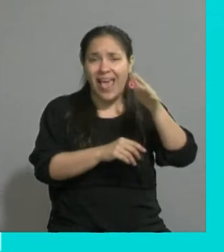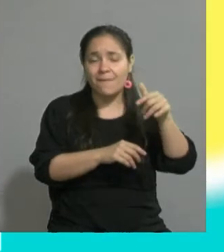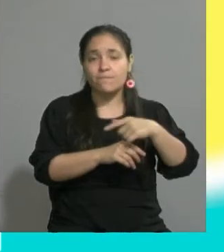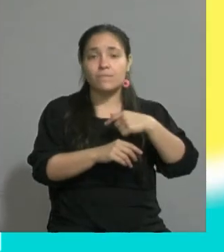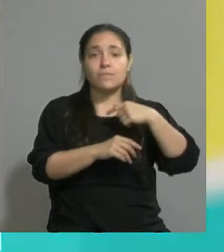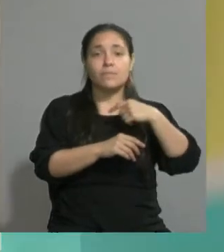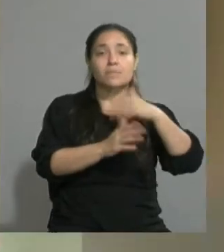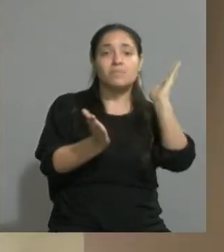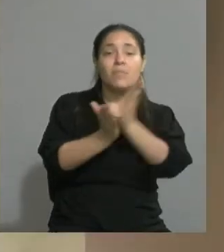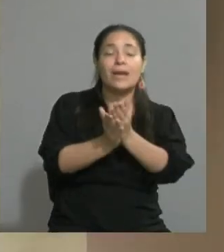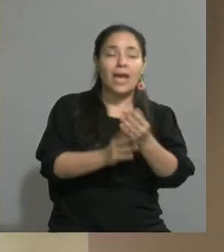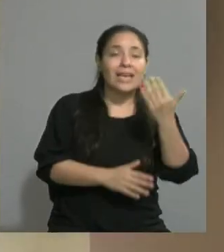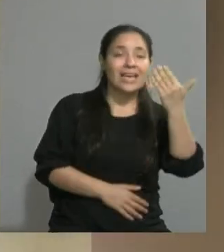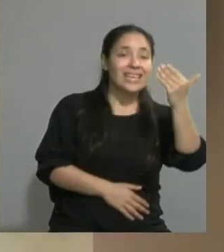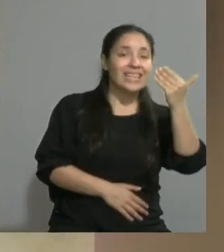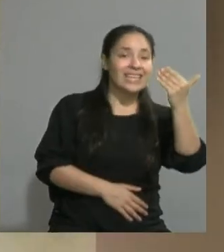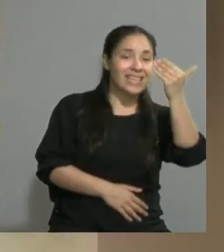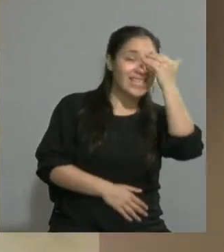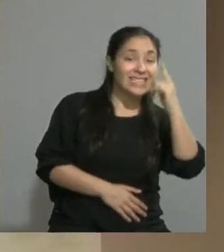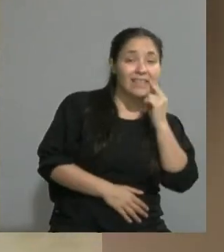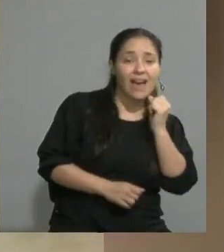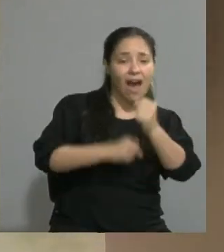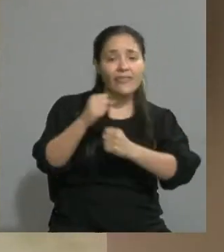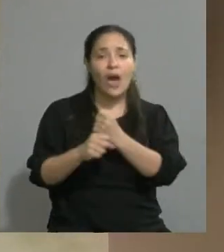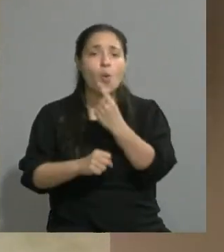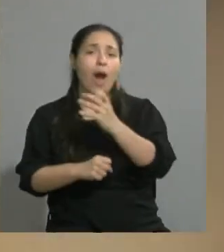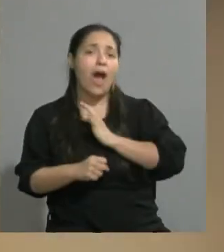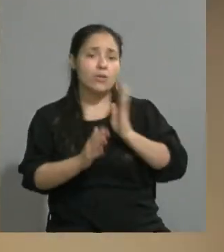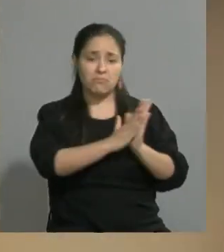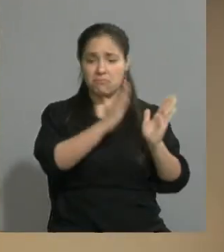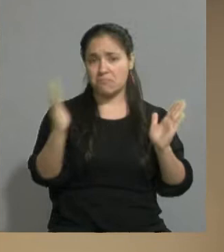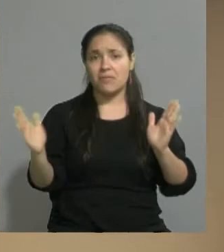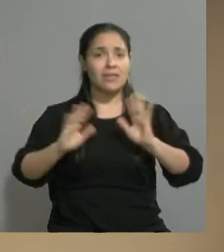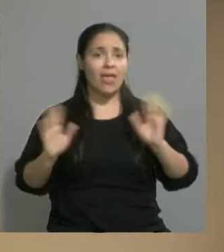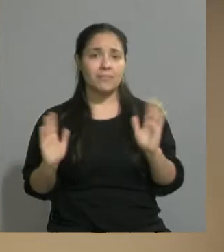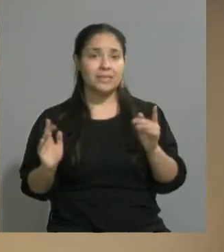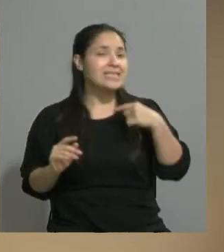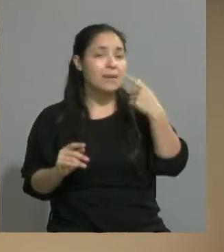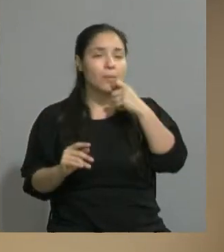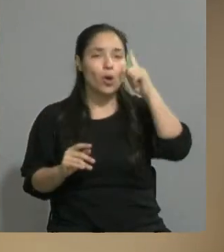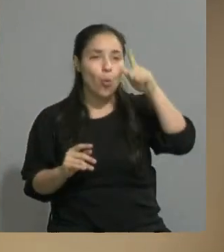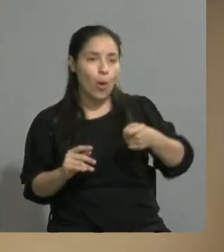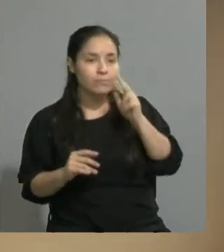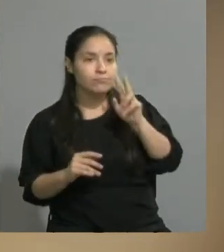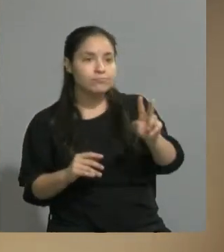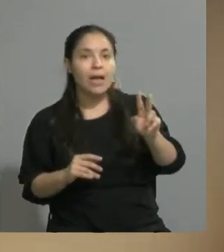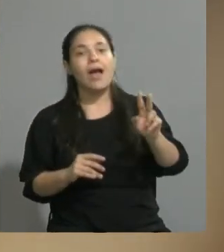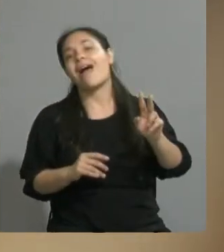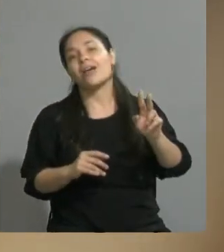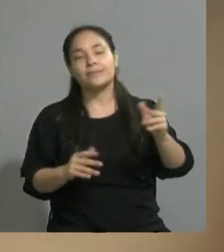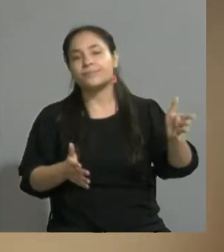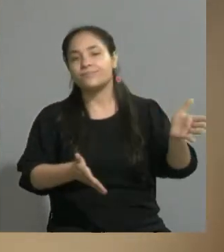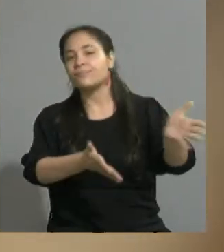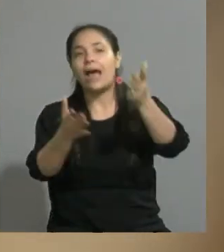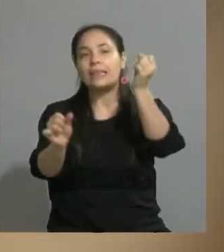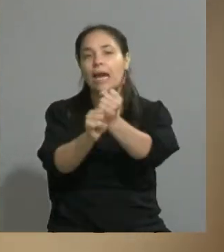de 15 días a un año. No. Entonces siempre se hacen acreedor al beneficio cuando no hay antecedentes, etcétera, etcétera. Pero bueno, ese